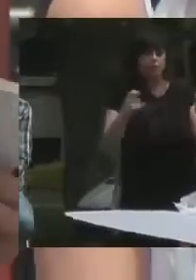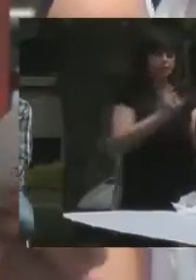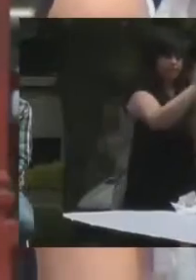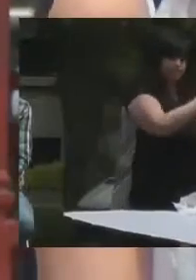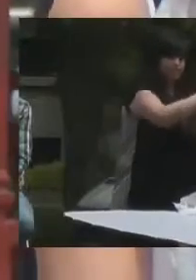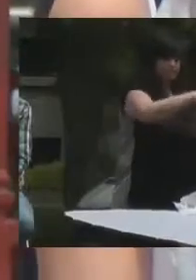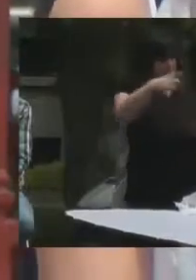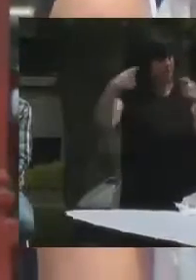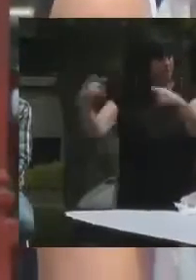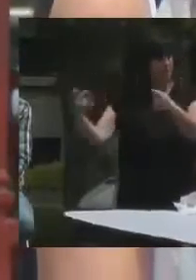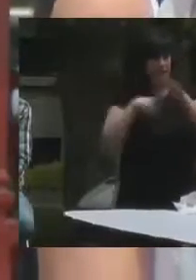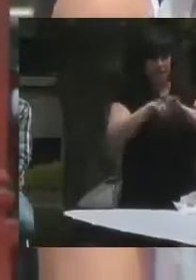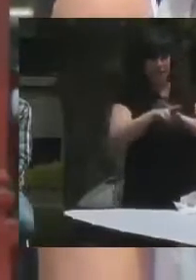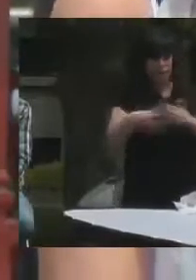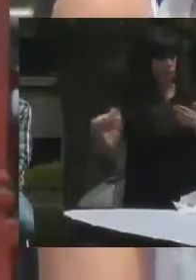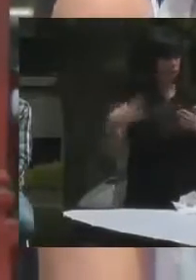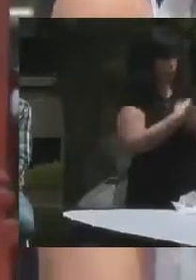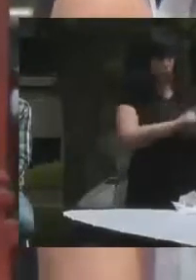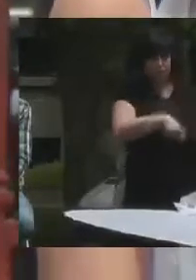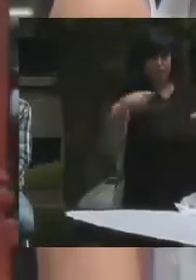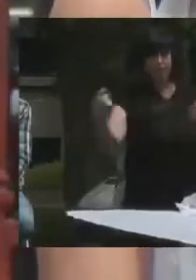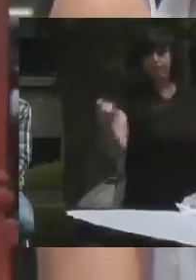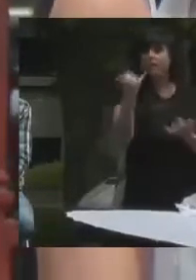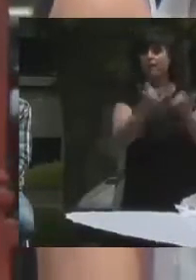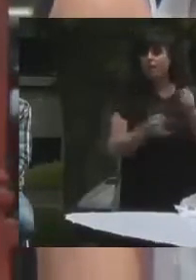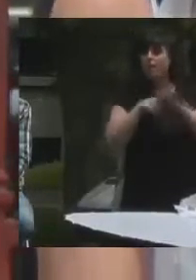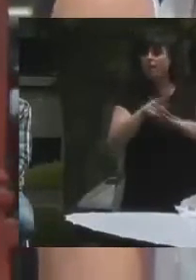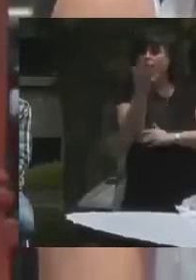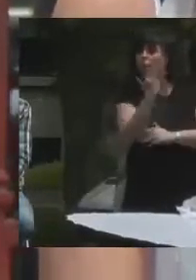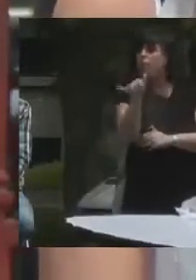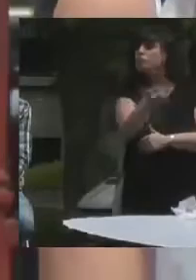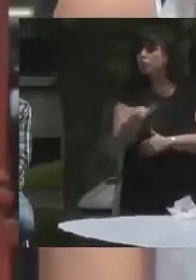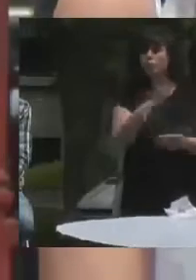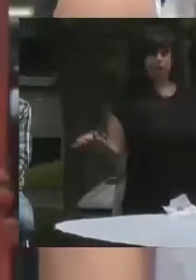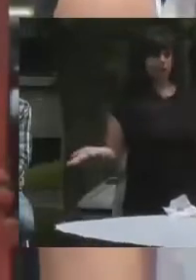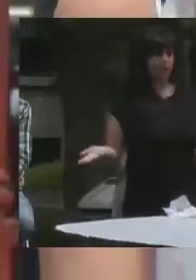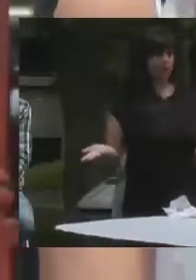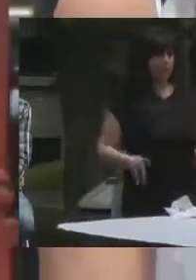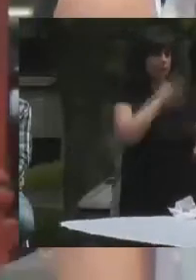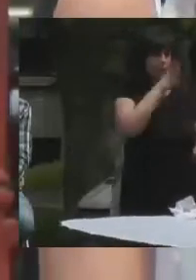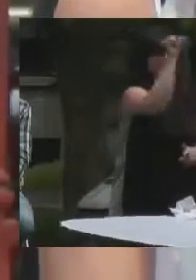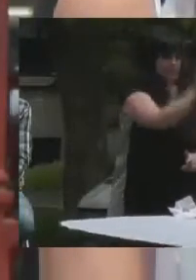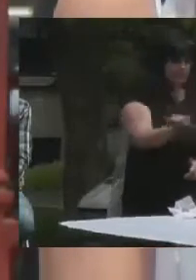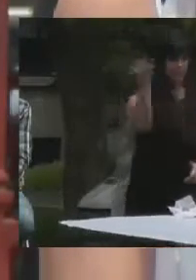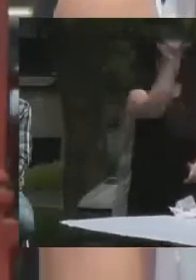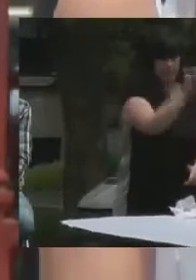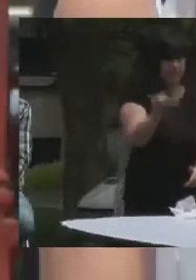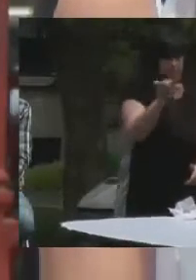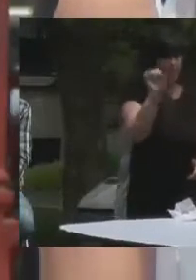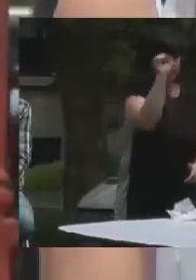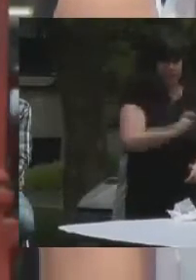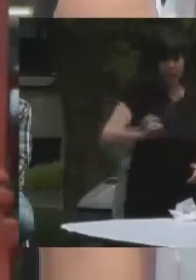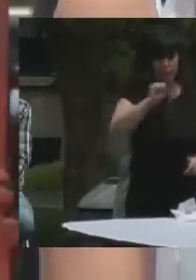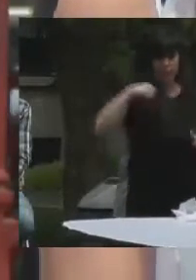nosos recursos forestais. Onde está esa boa xestión? Non? Cando todas as semanas, todos os